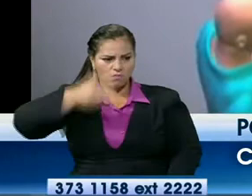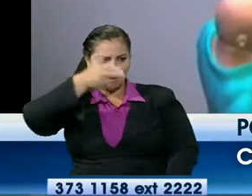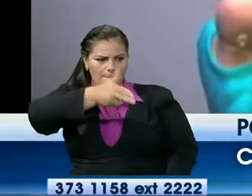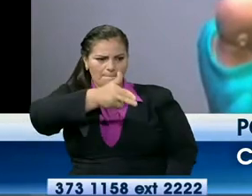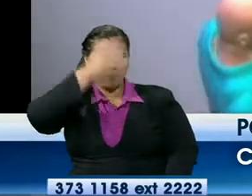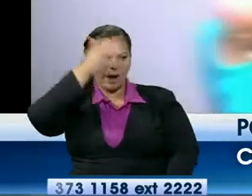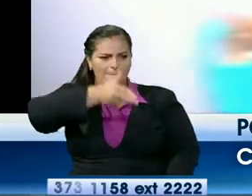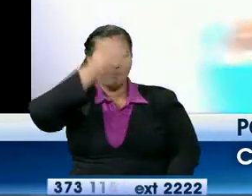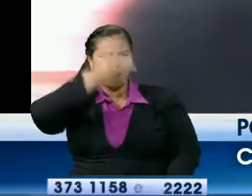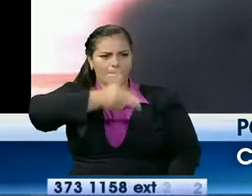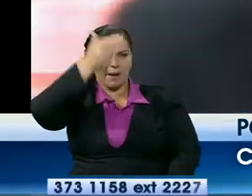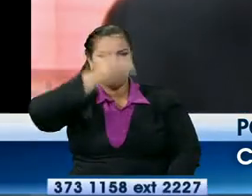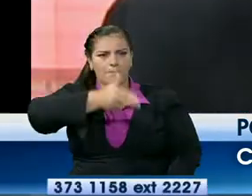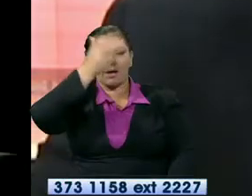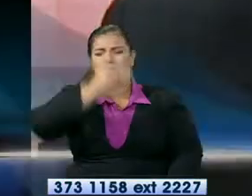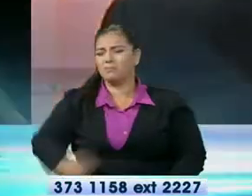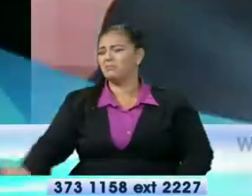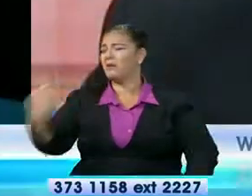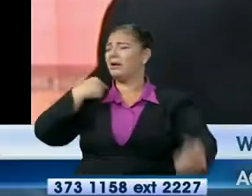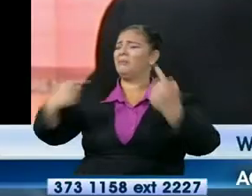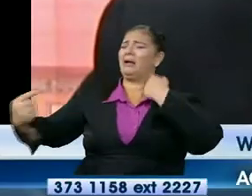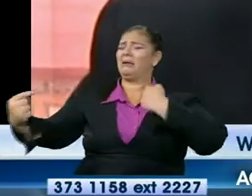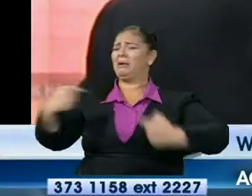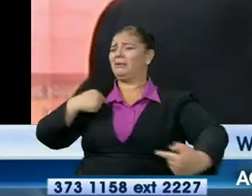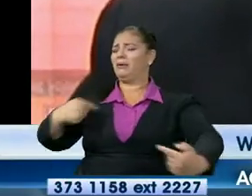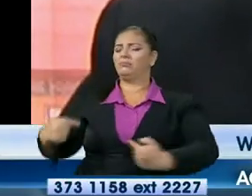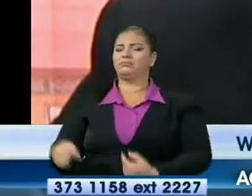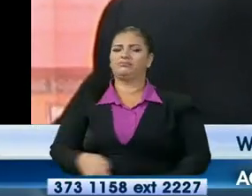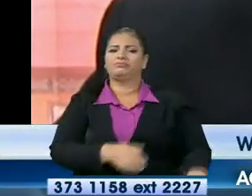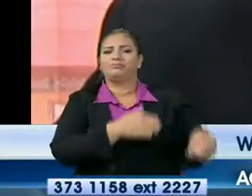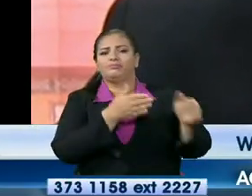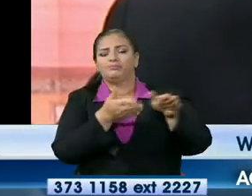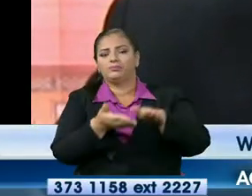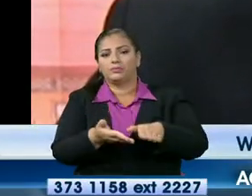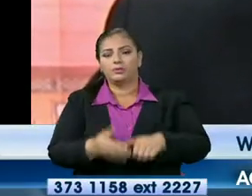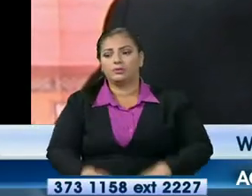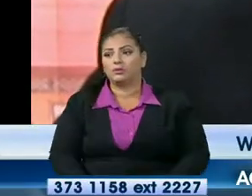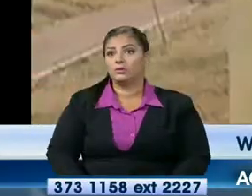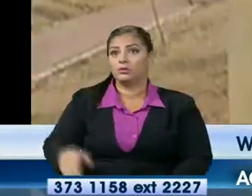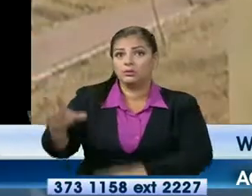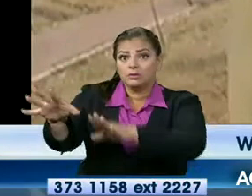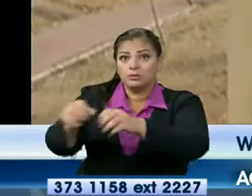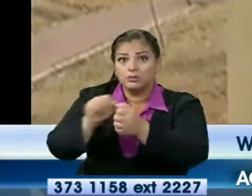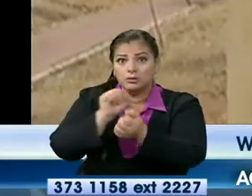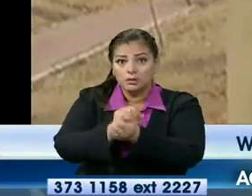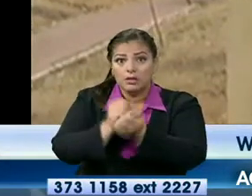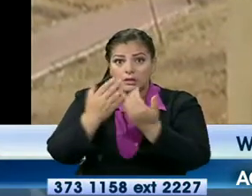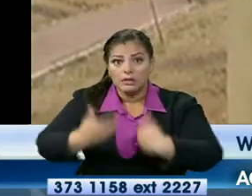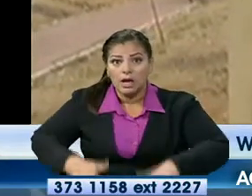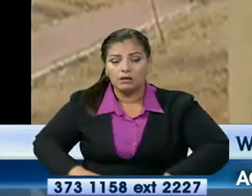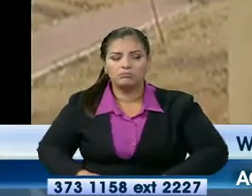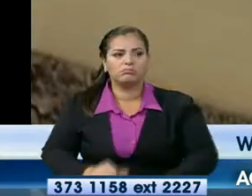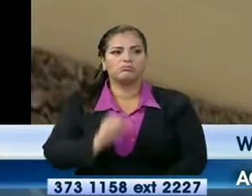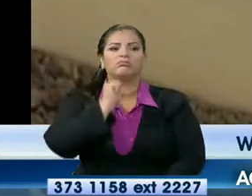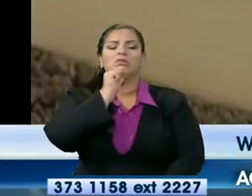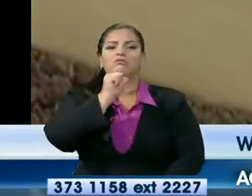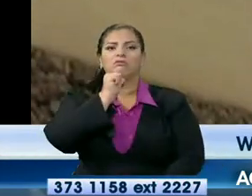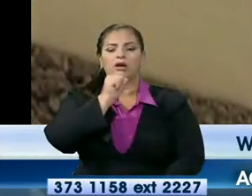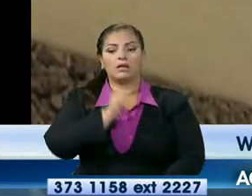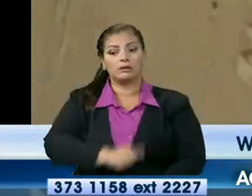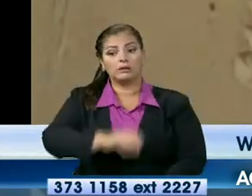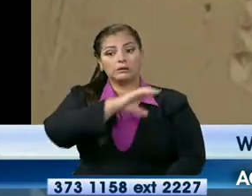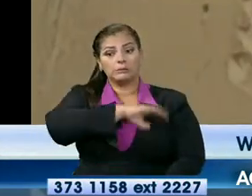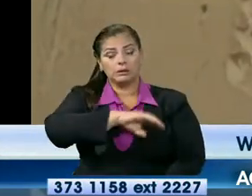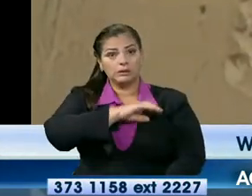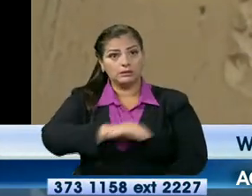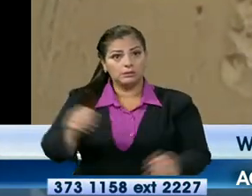impactar al hoyo occiso. No hay detenidos. No hay aprendido. La fiscalía junto con la Policía Nacional han iniciado las investigaciones